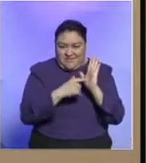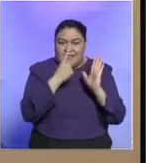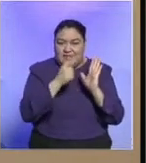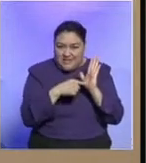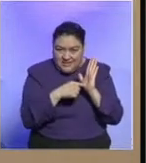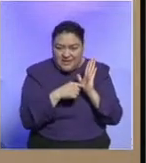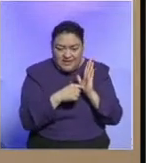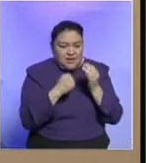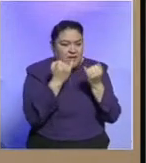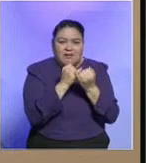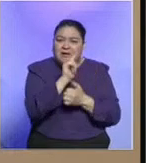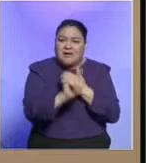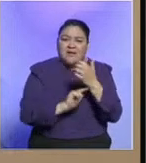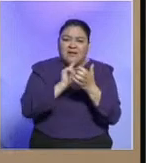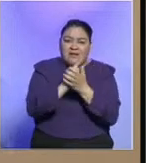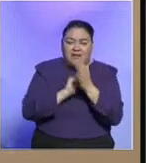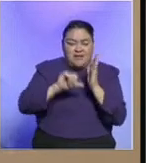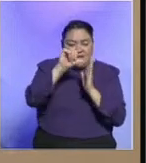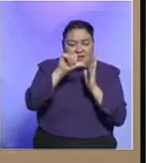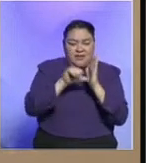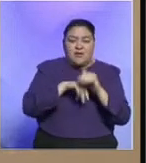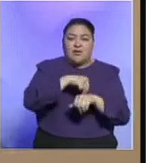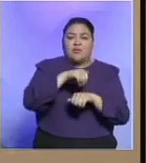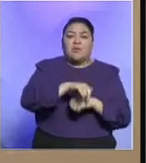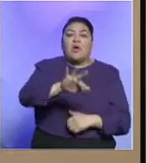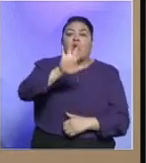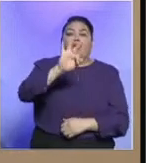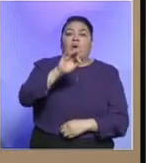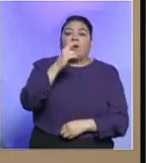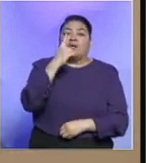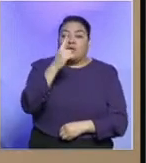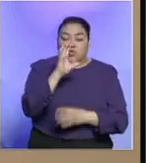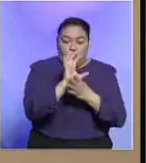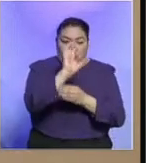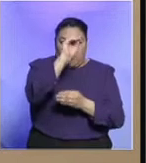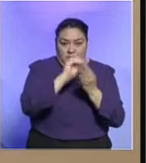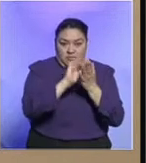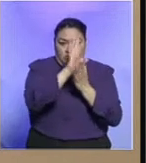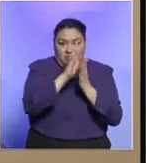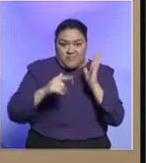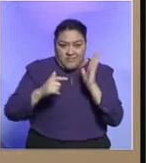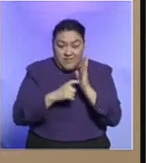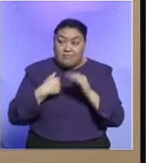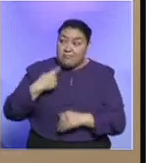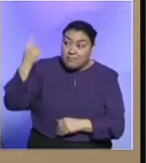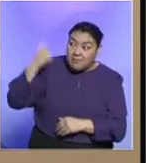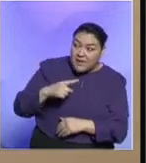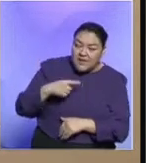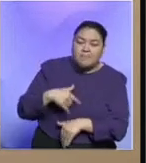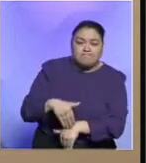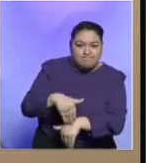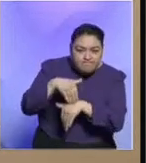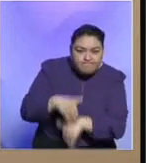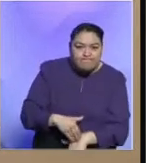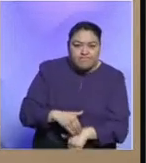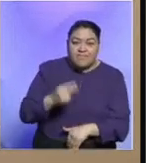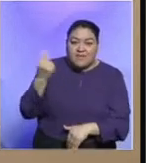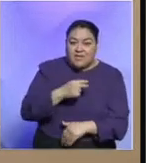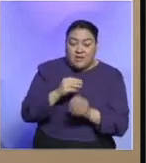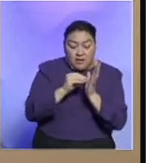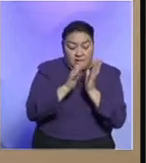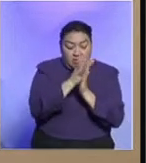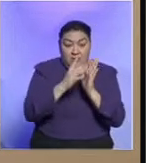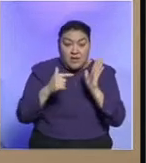y lo que está establecido en el artículo 41 constitucional también es muy claro. Y